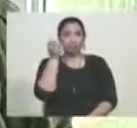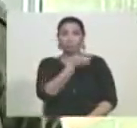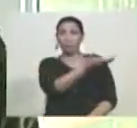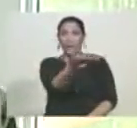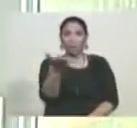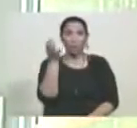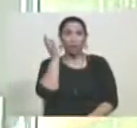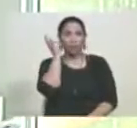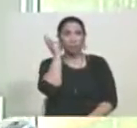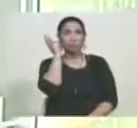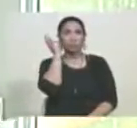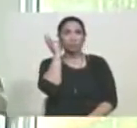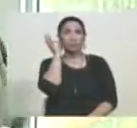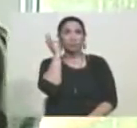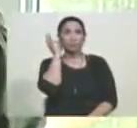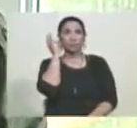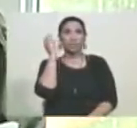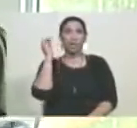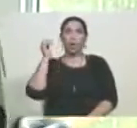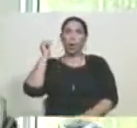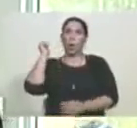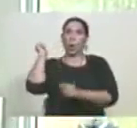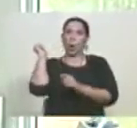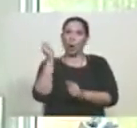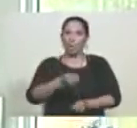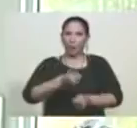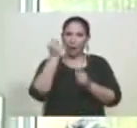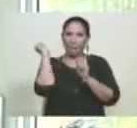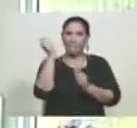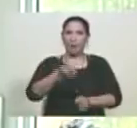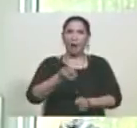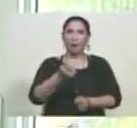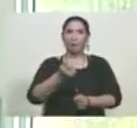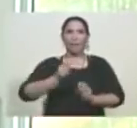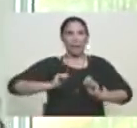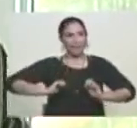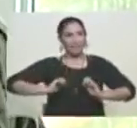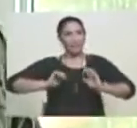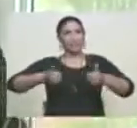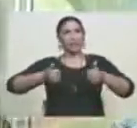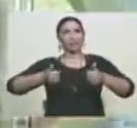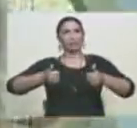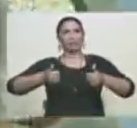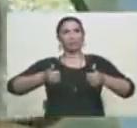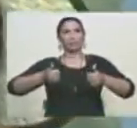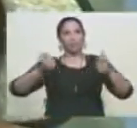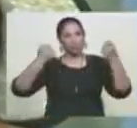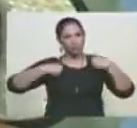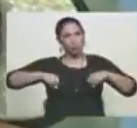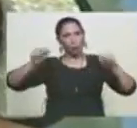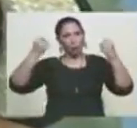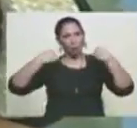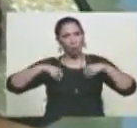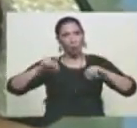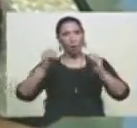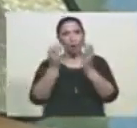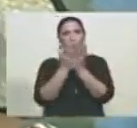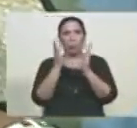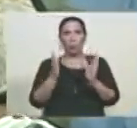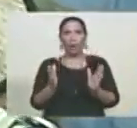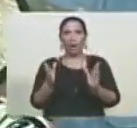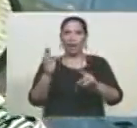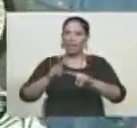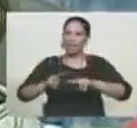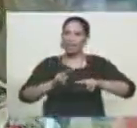mujeres, con hacha y las herramientas que pudieron, empezaron a preparar otra vez la escuela para que los